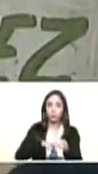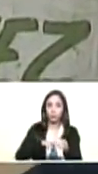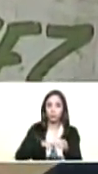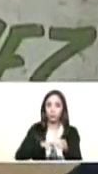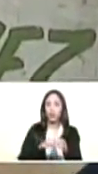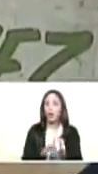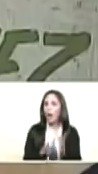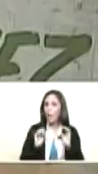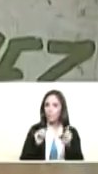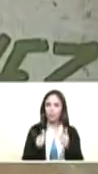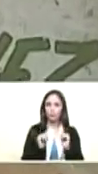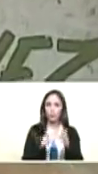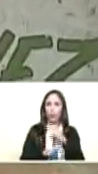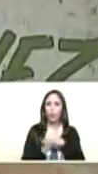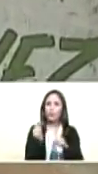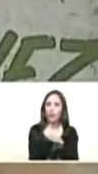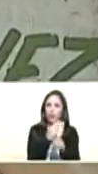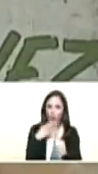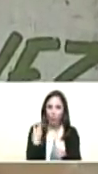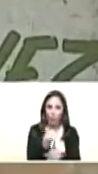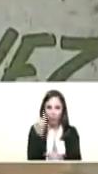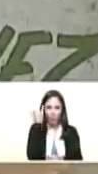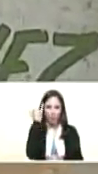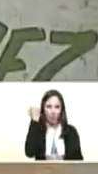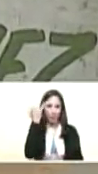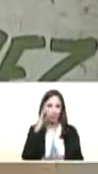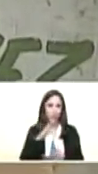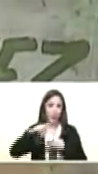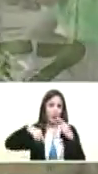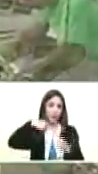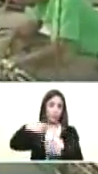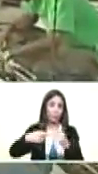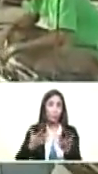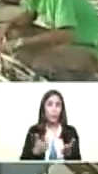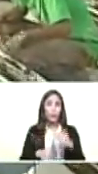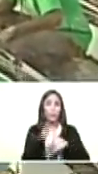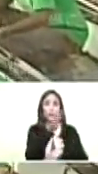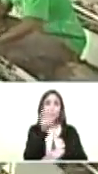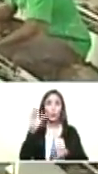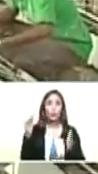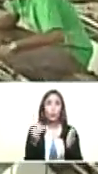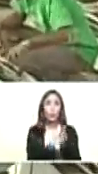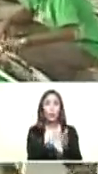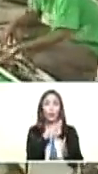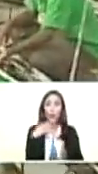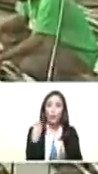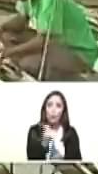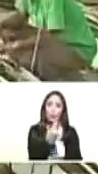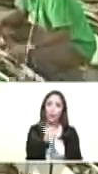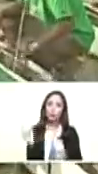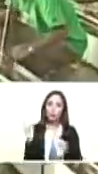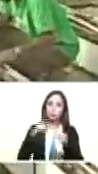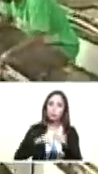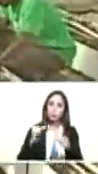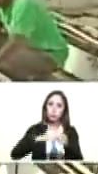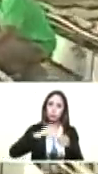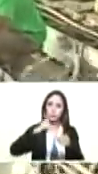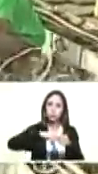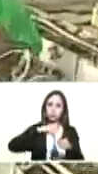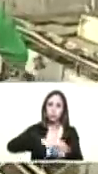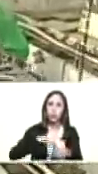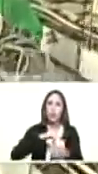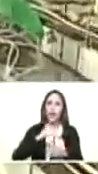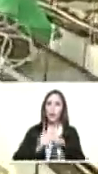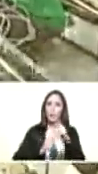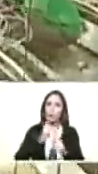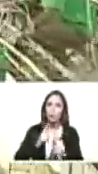primera avanzada del Plan Chamba Juvenil. Un total de 24.000 jóvenes identificados y vinculados al hecho productivo, sobre todo